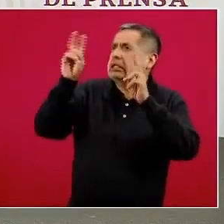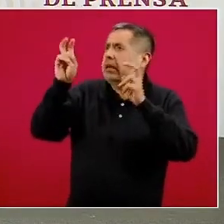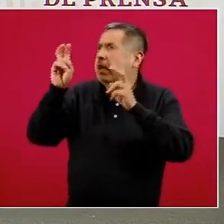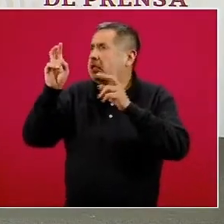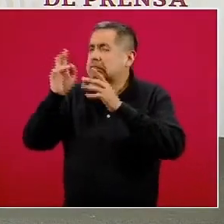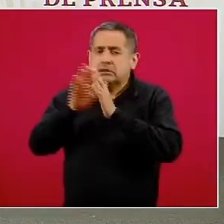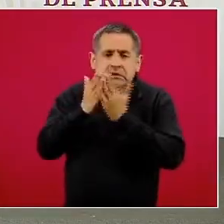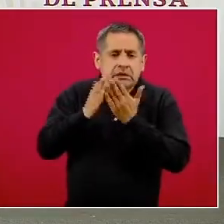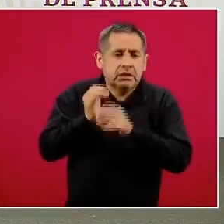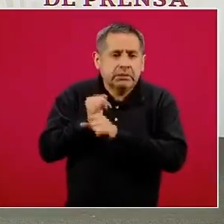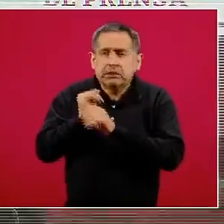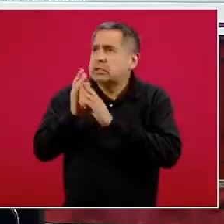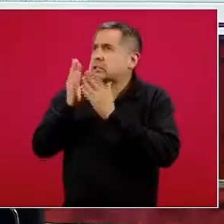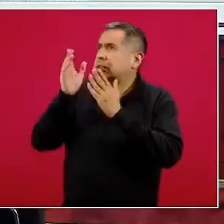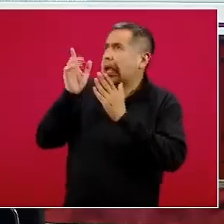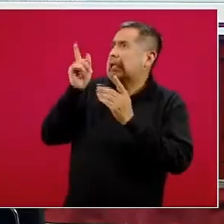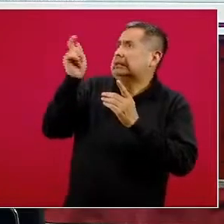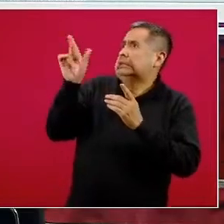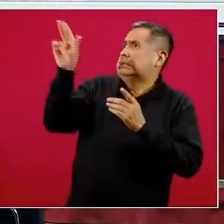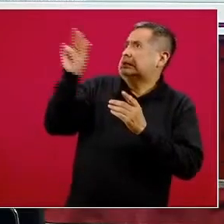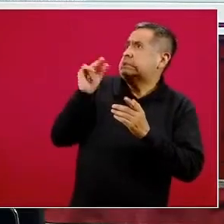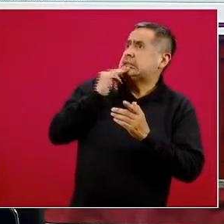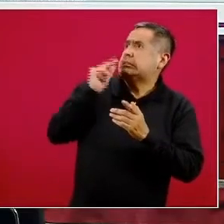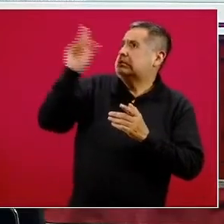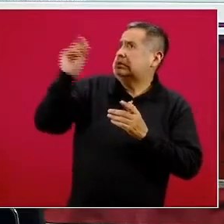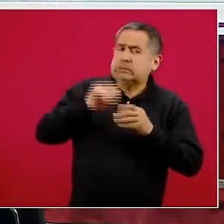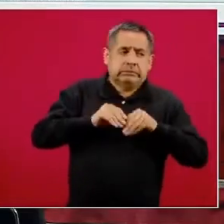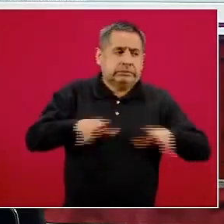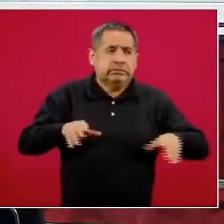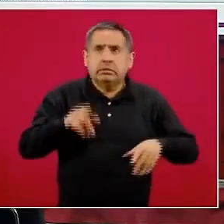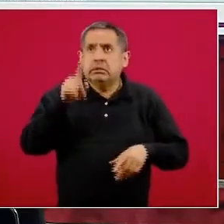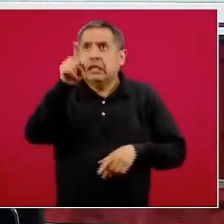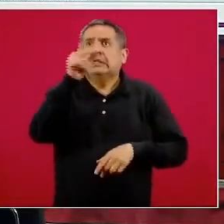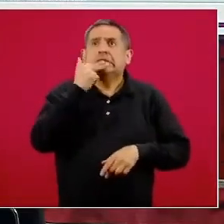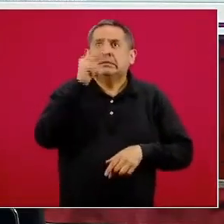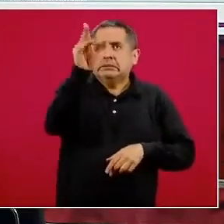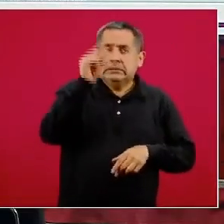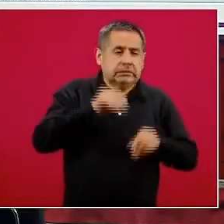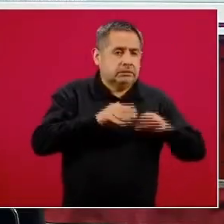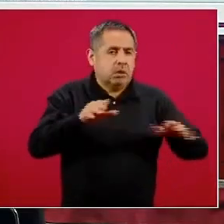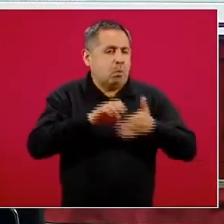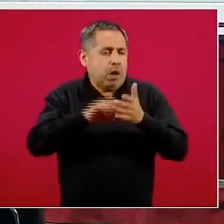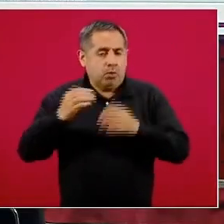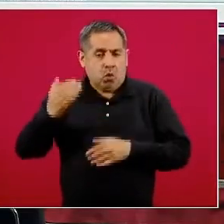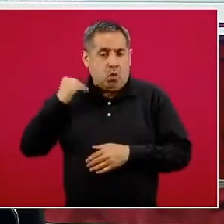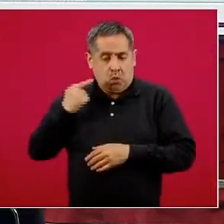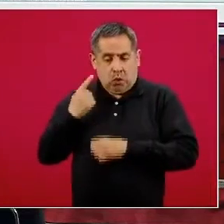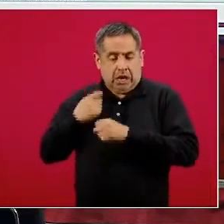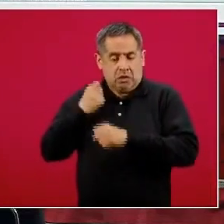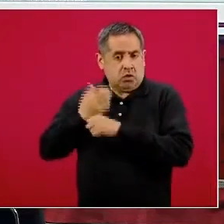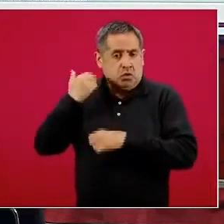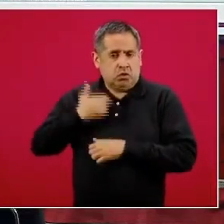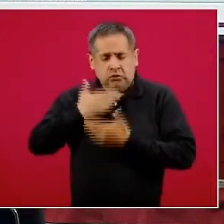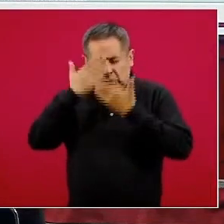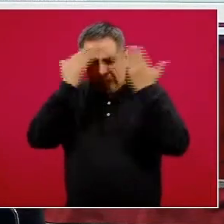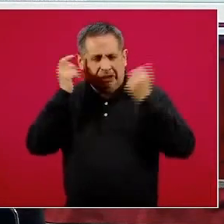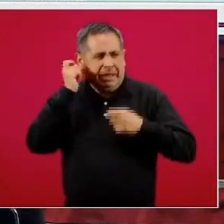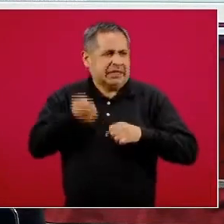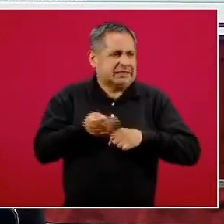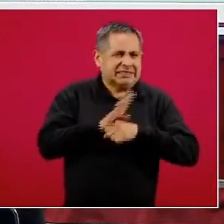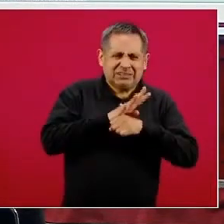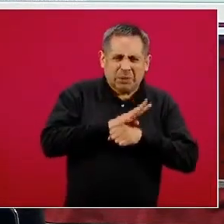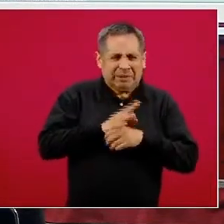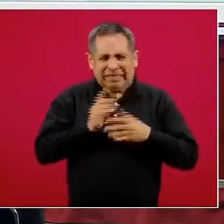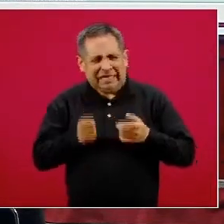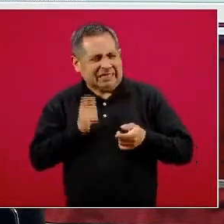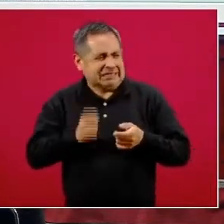de bibliografía. Sabemos que en un inicio de este año aún no se conoce mucho de COVID-19,